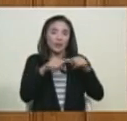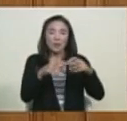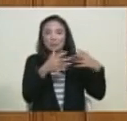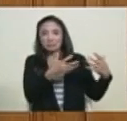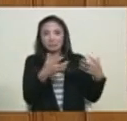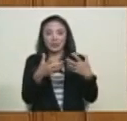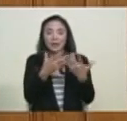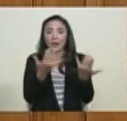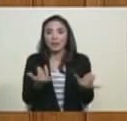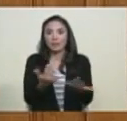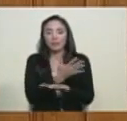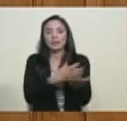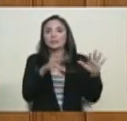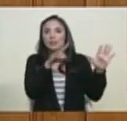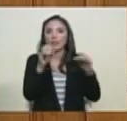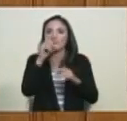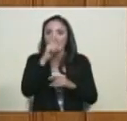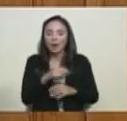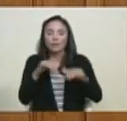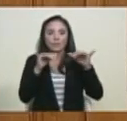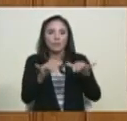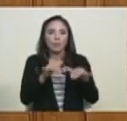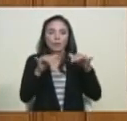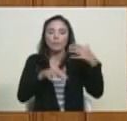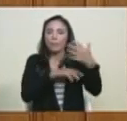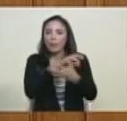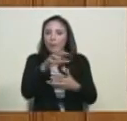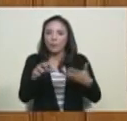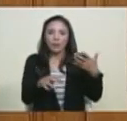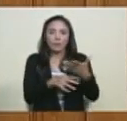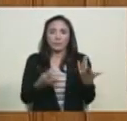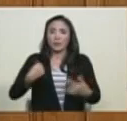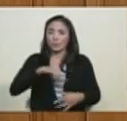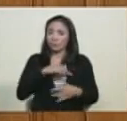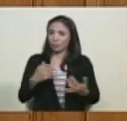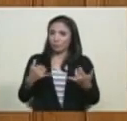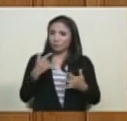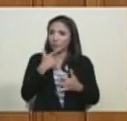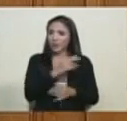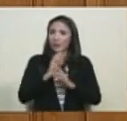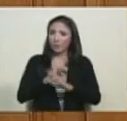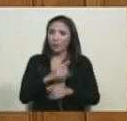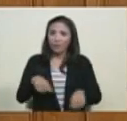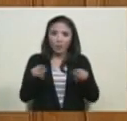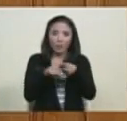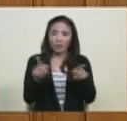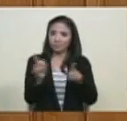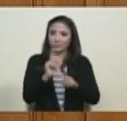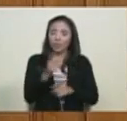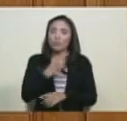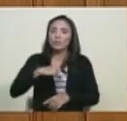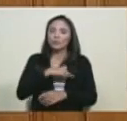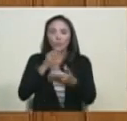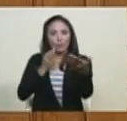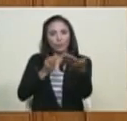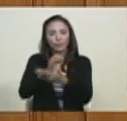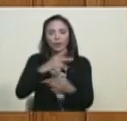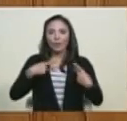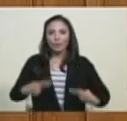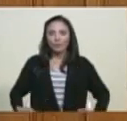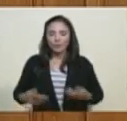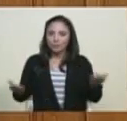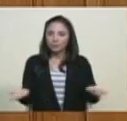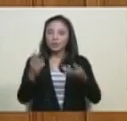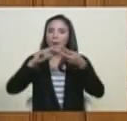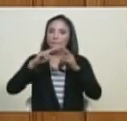No, nosotros no vamos a decir lo mismo, porque nosotros vamos a vivir, vamos a seguir viviendo para construir la paz